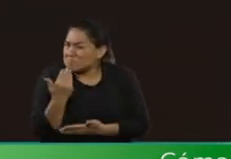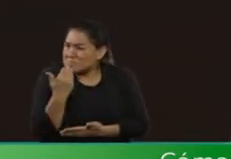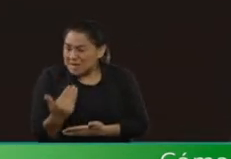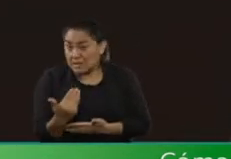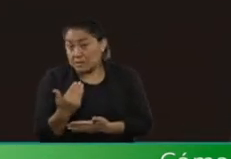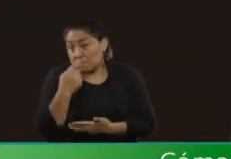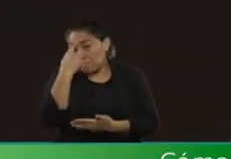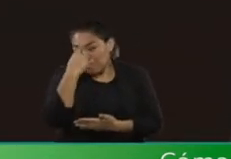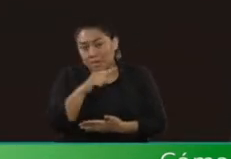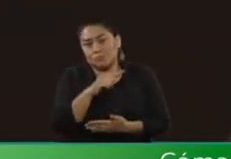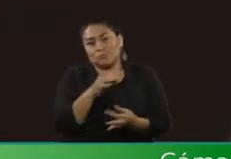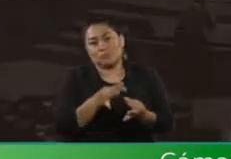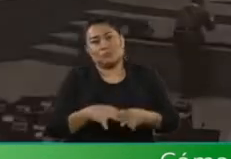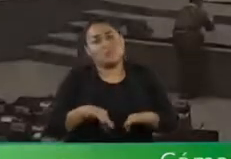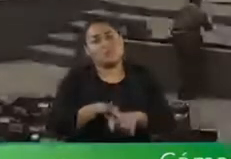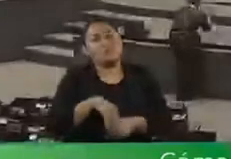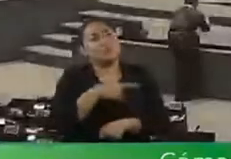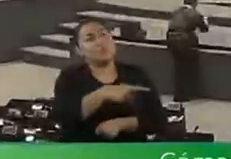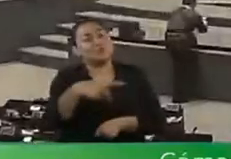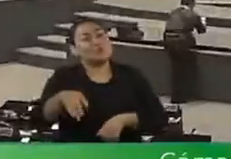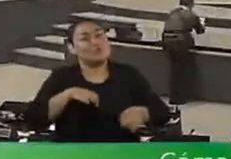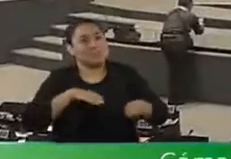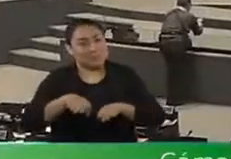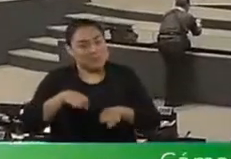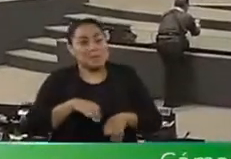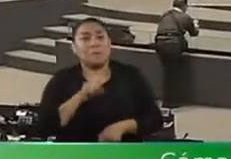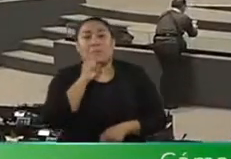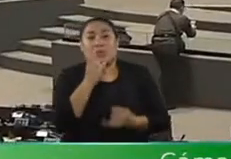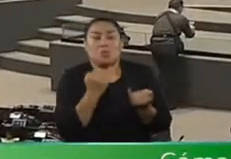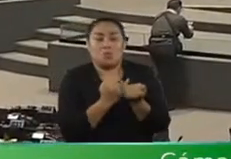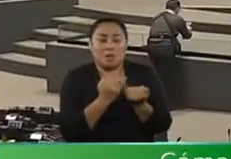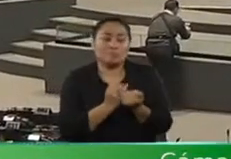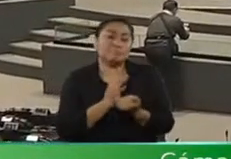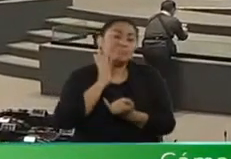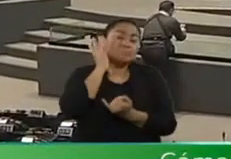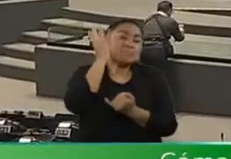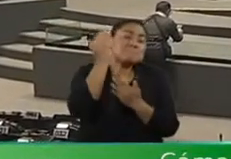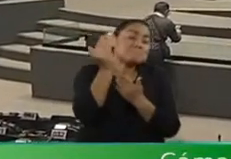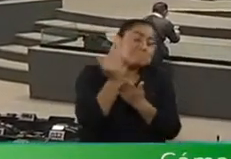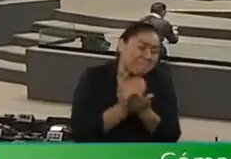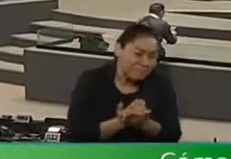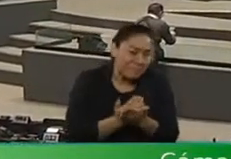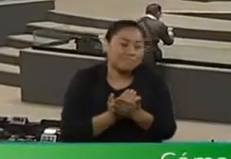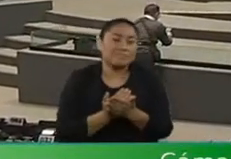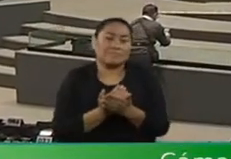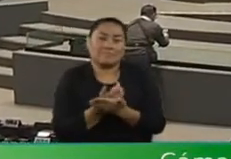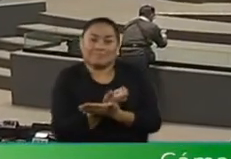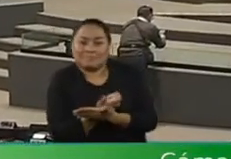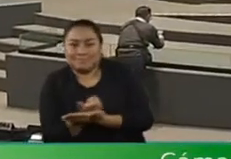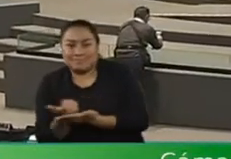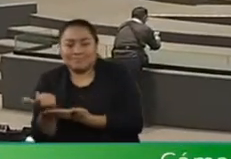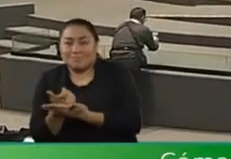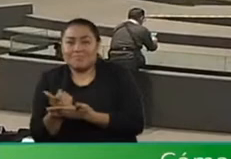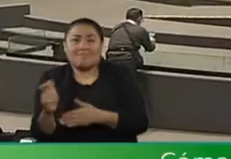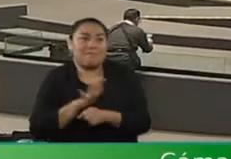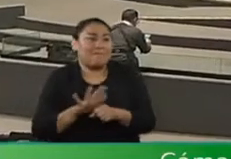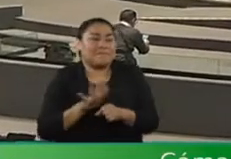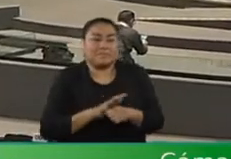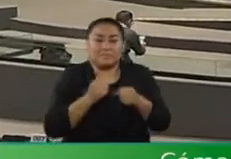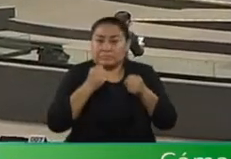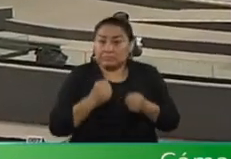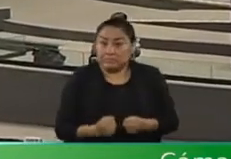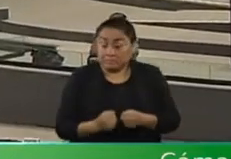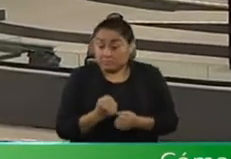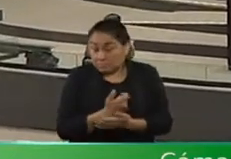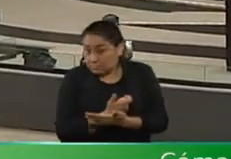revaloriza el empleo y logra la disminución de la brecha entre la línea de bienestar y el salario. Un salario digno